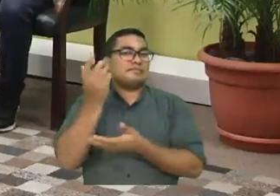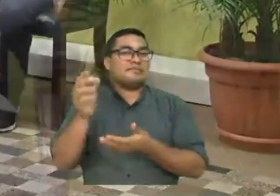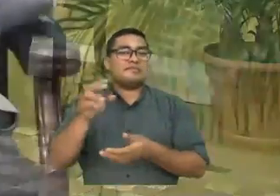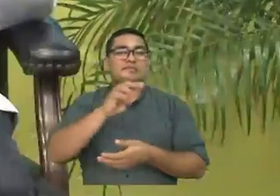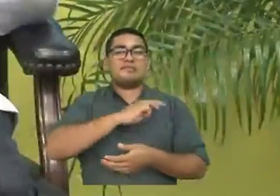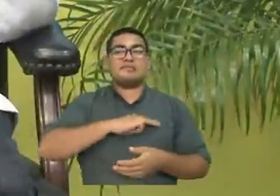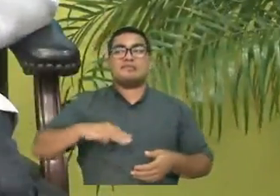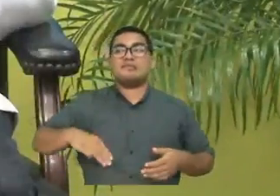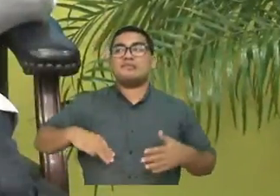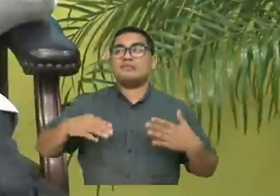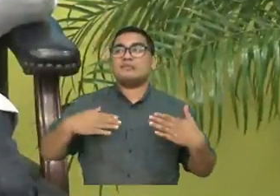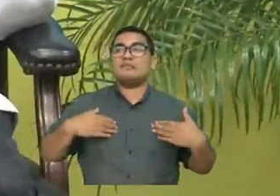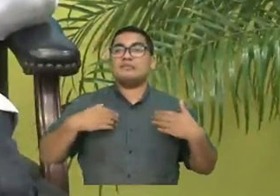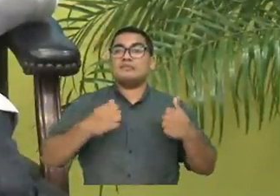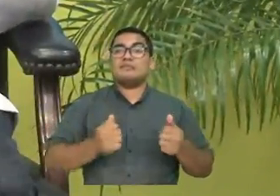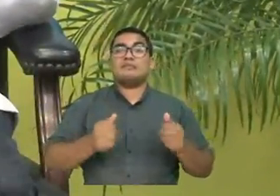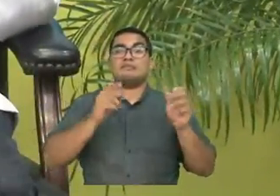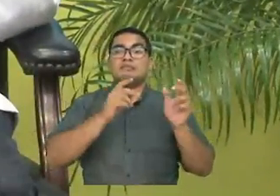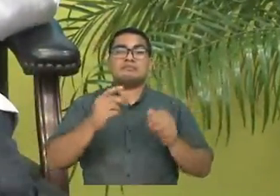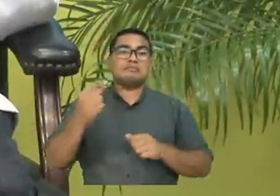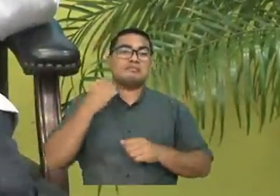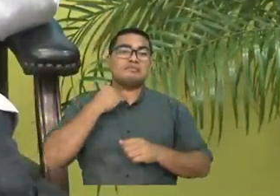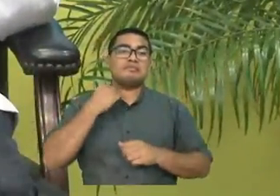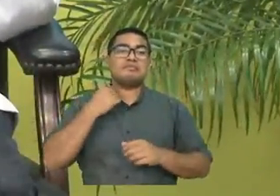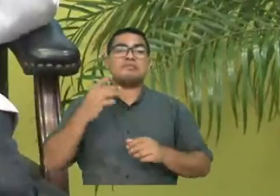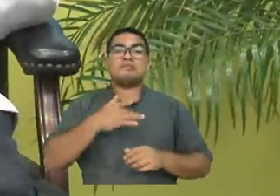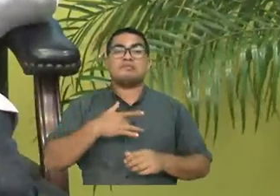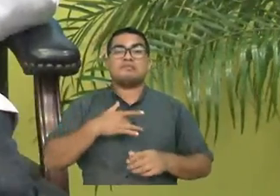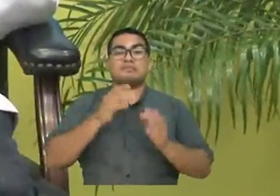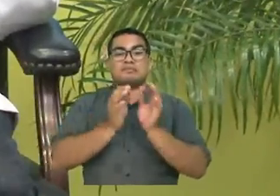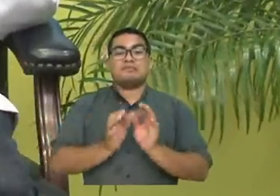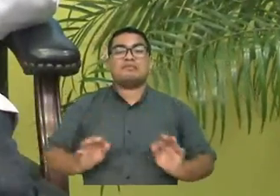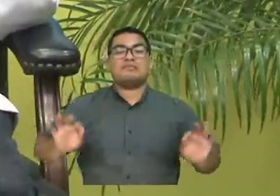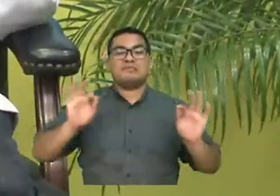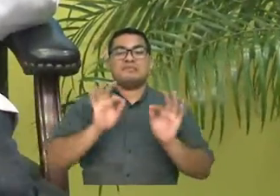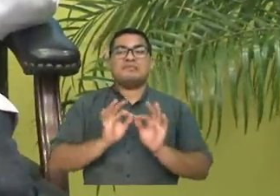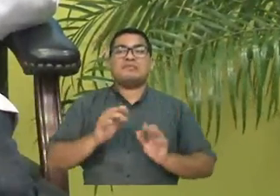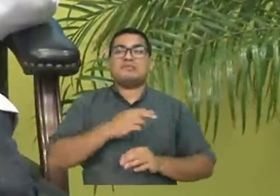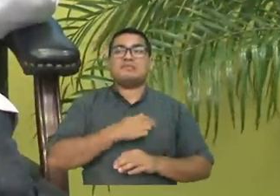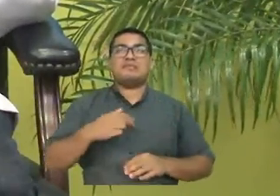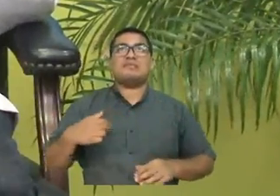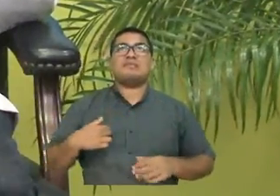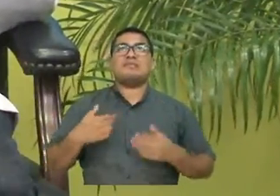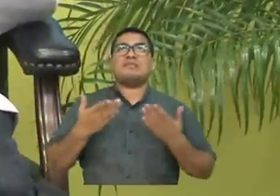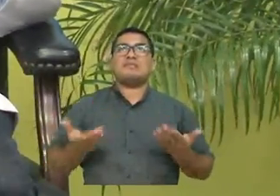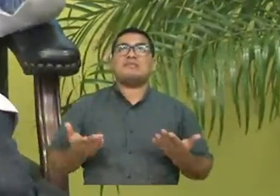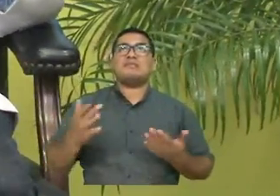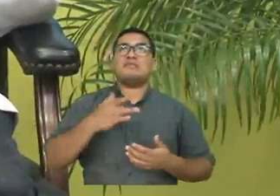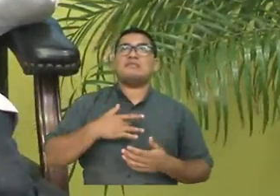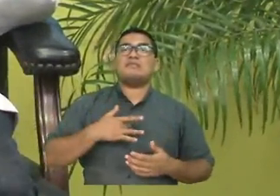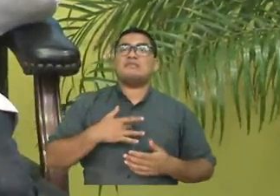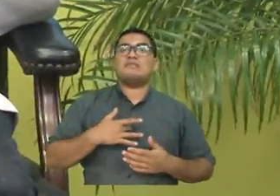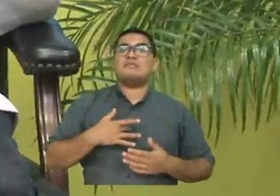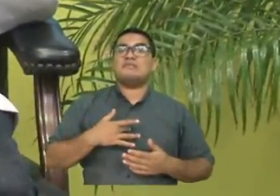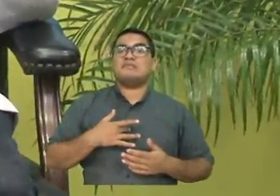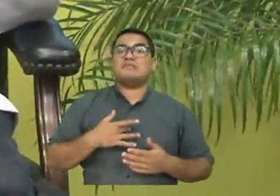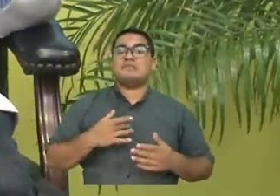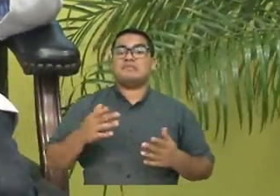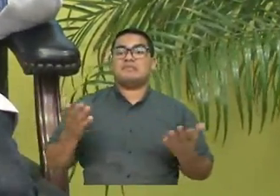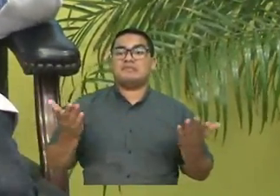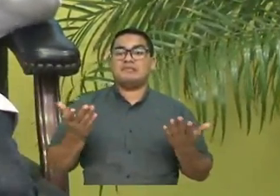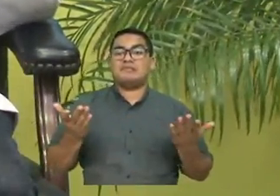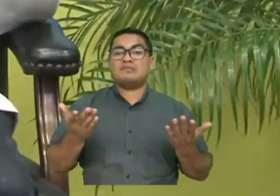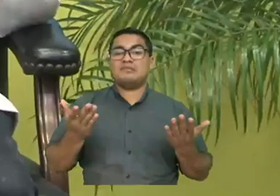esto, lo hace, pero si lo hace siempre, es necesario hacerlo. Es necesario hacerlo porque tenemos que mantener la estabilidad